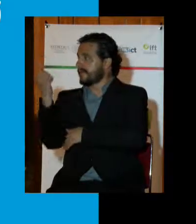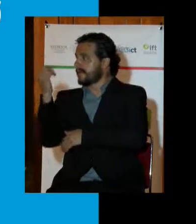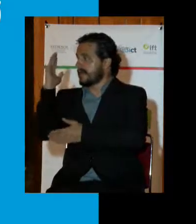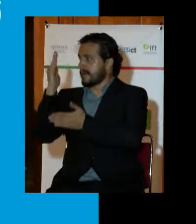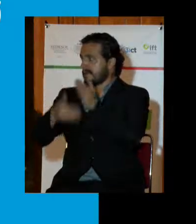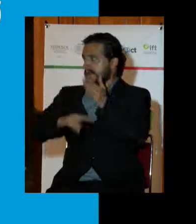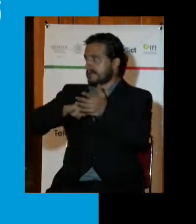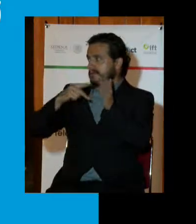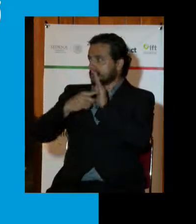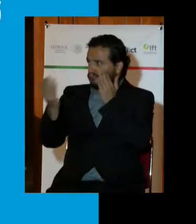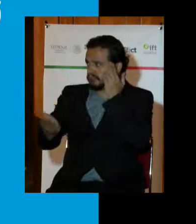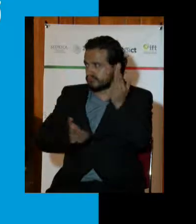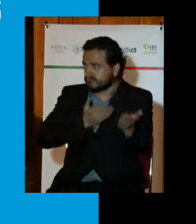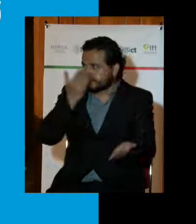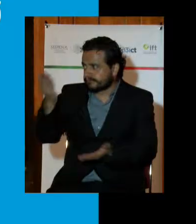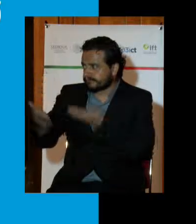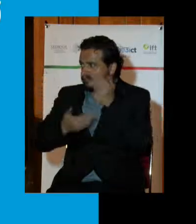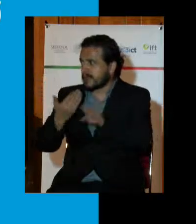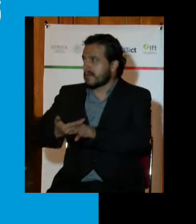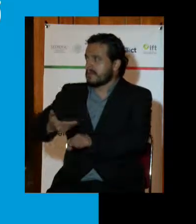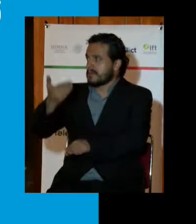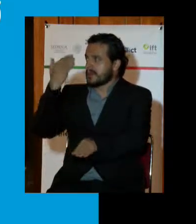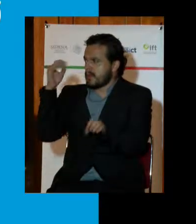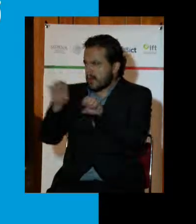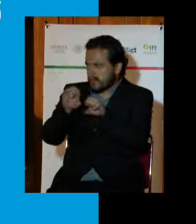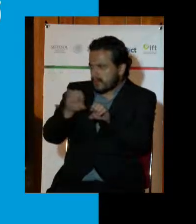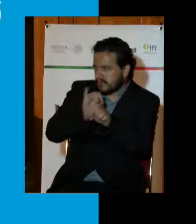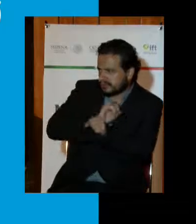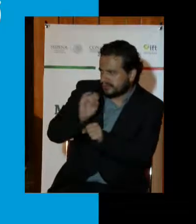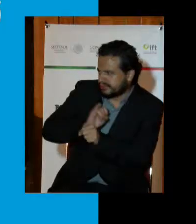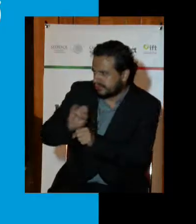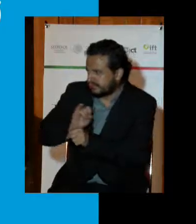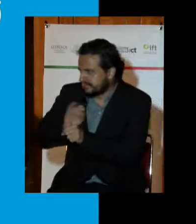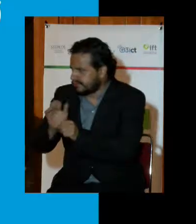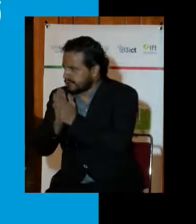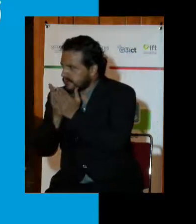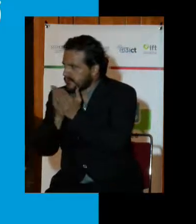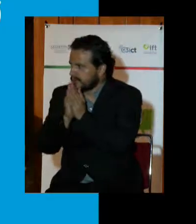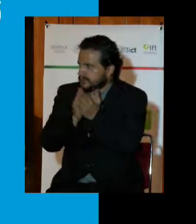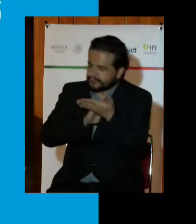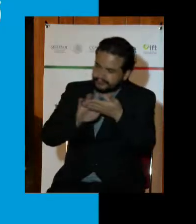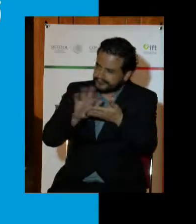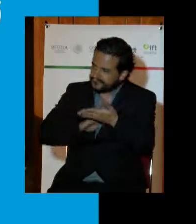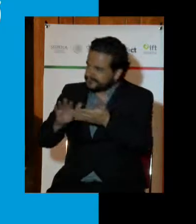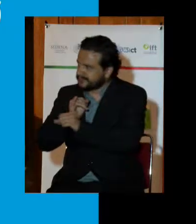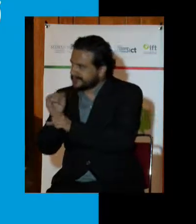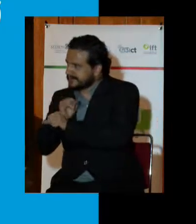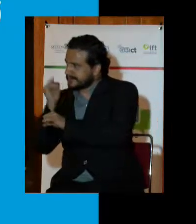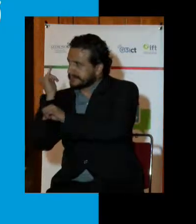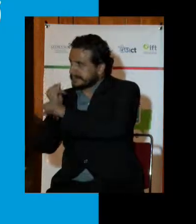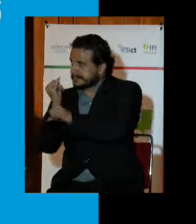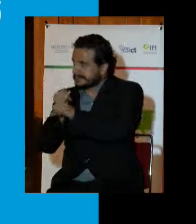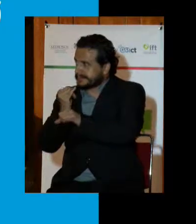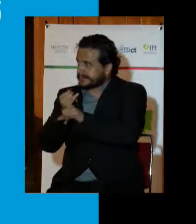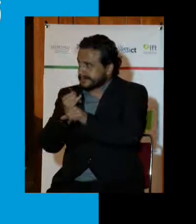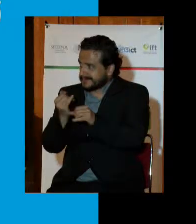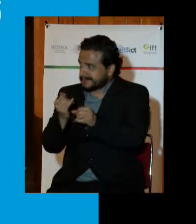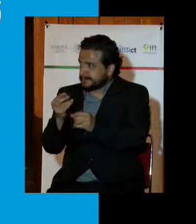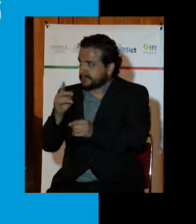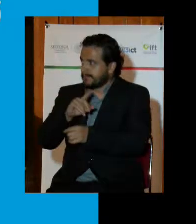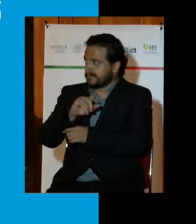se hacía la investigación en libros y se complementaba con internet. Después tuve la oportunidad de hacer un posgrado y